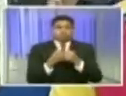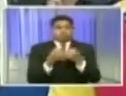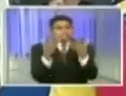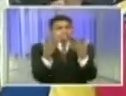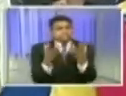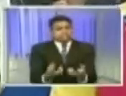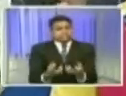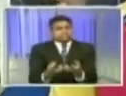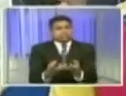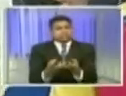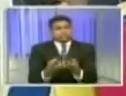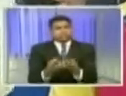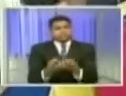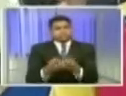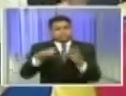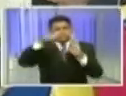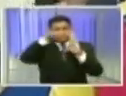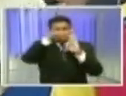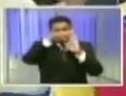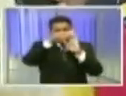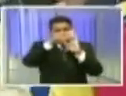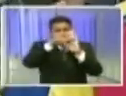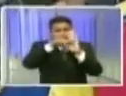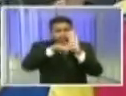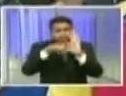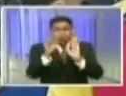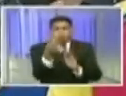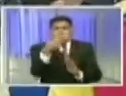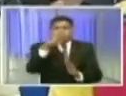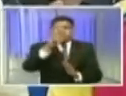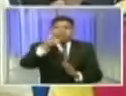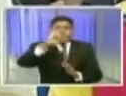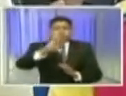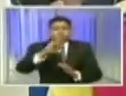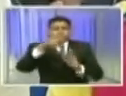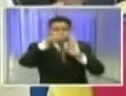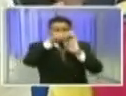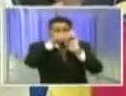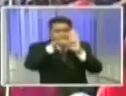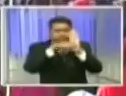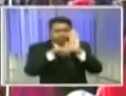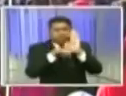Estábamos a unos centímetros del colapso de Guri. Y yo le pedí